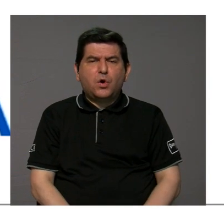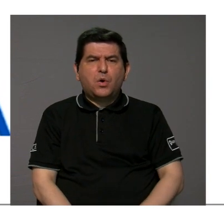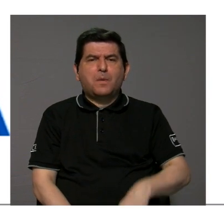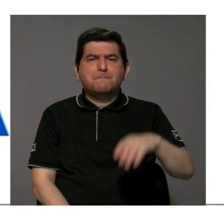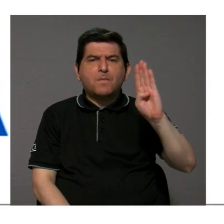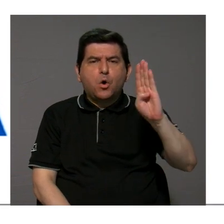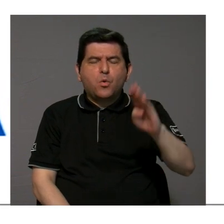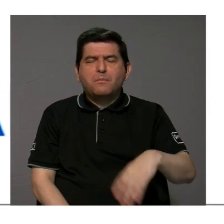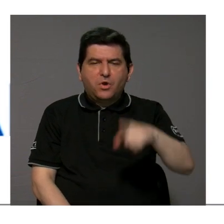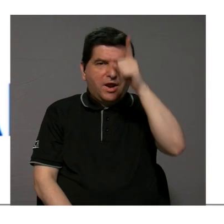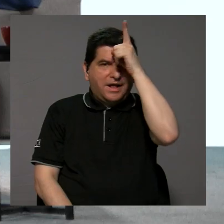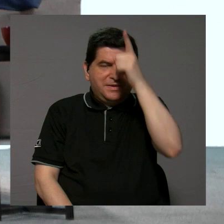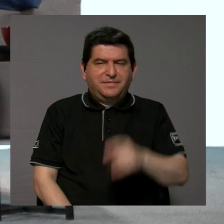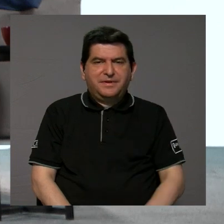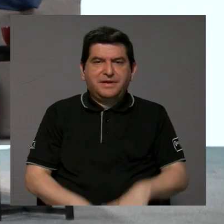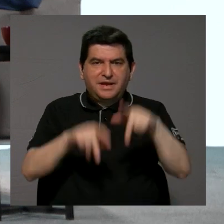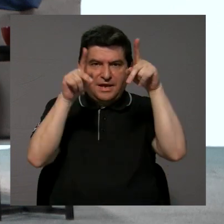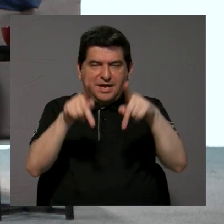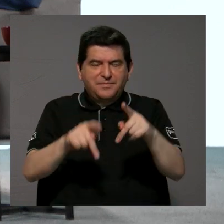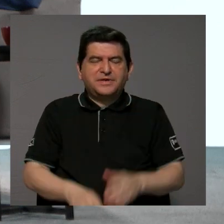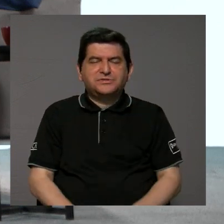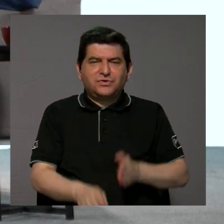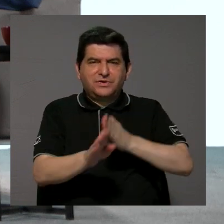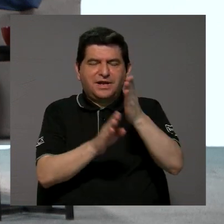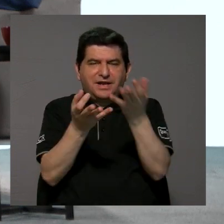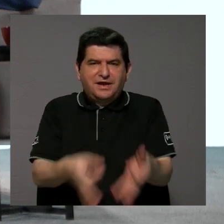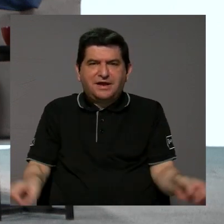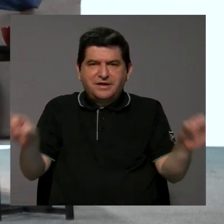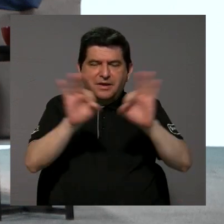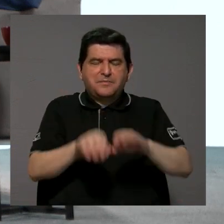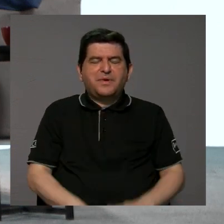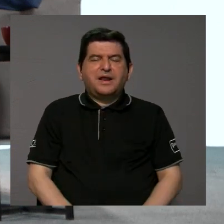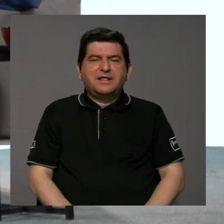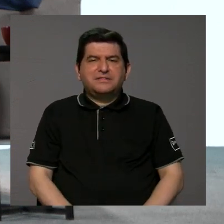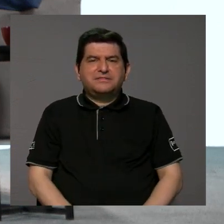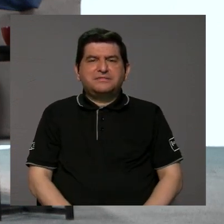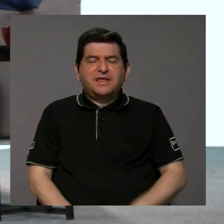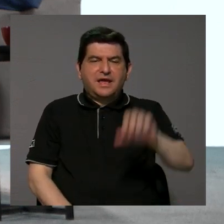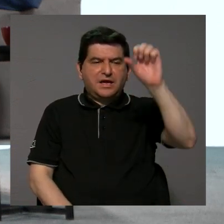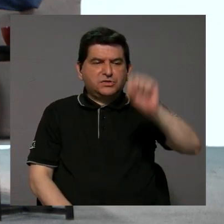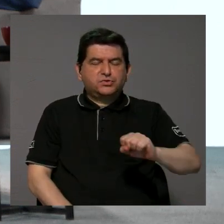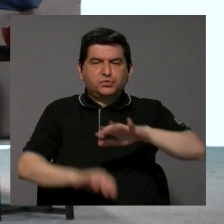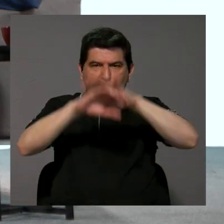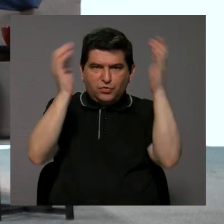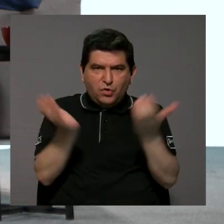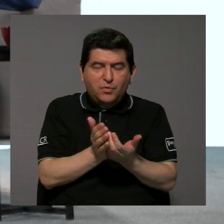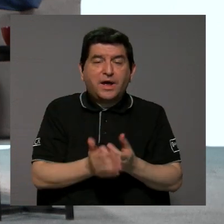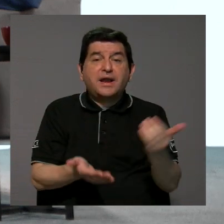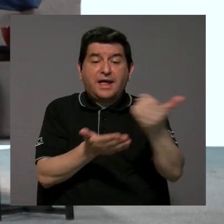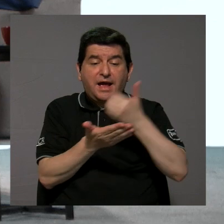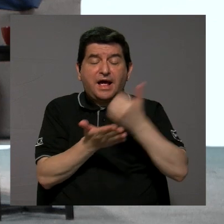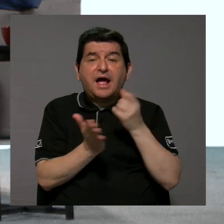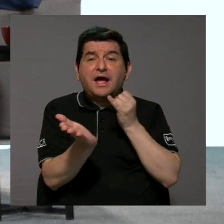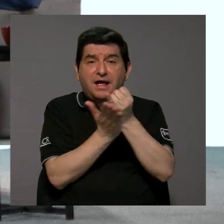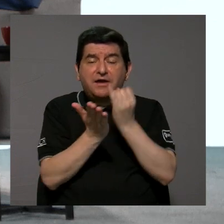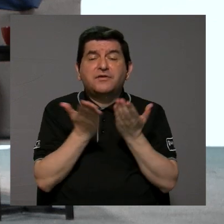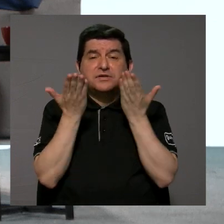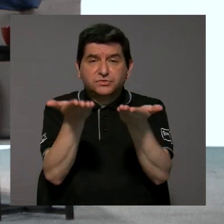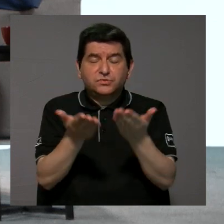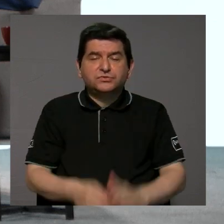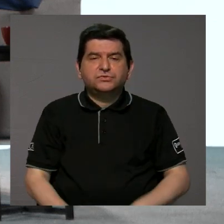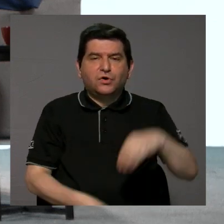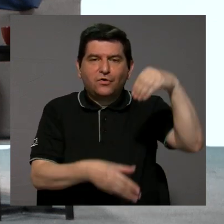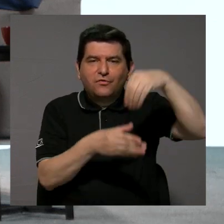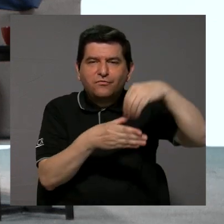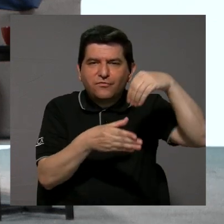Alemania a personas con trayectorias destacadas del sur global, que también implicó movilización de recursos para investigación, y tenemos